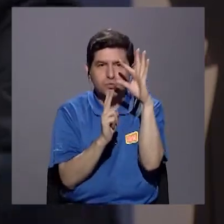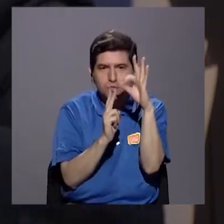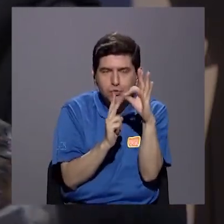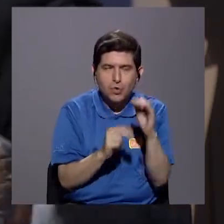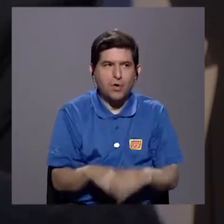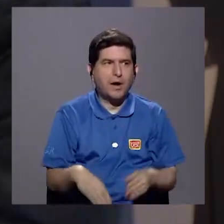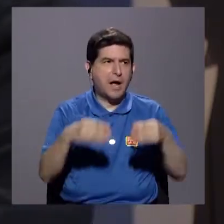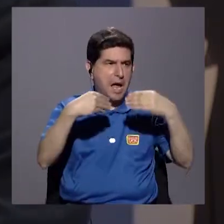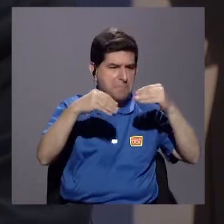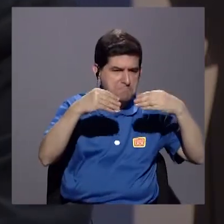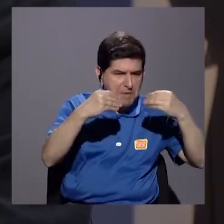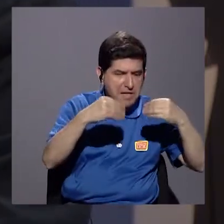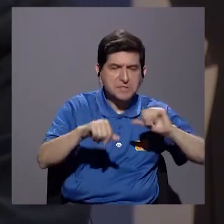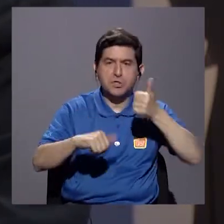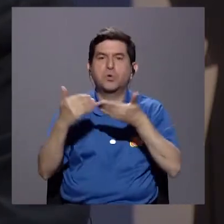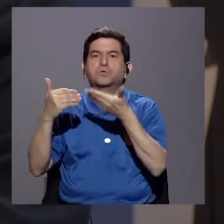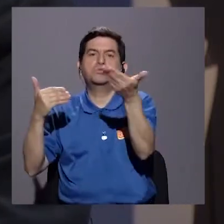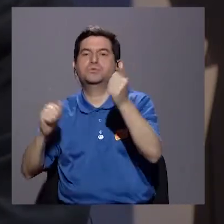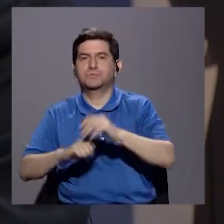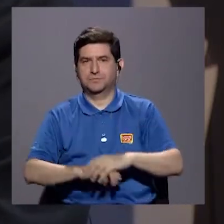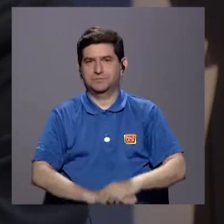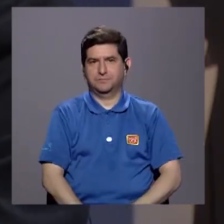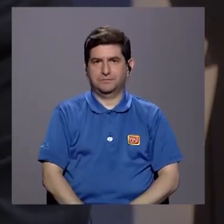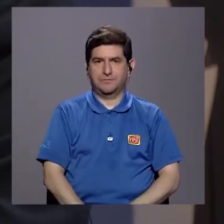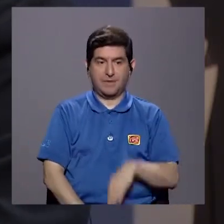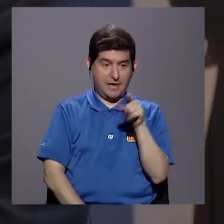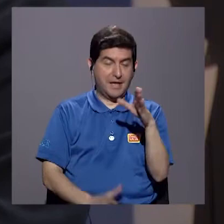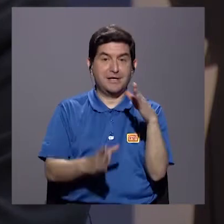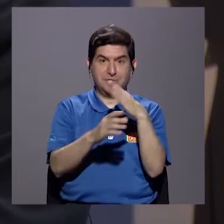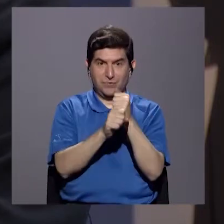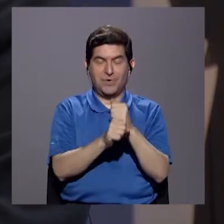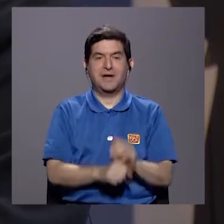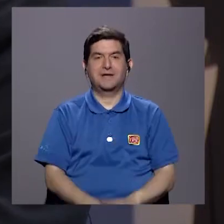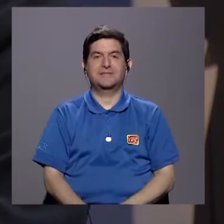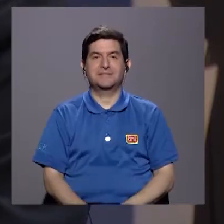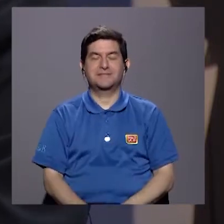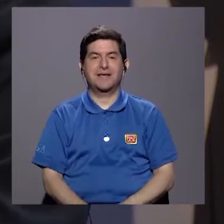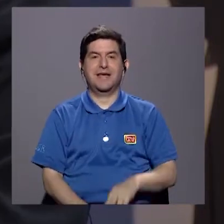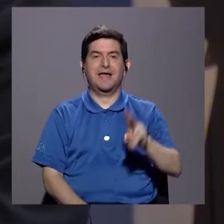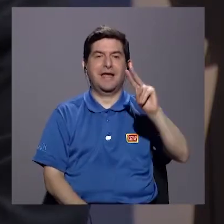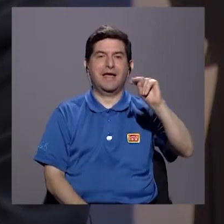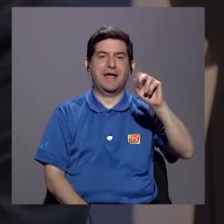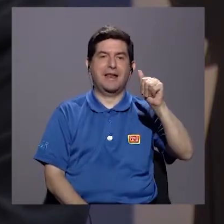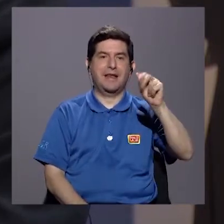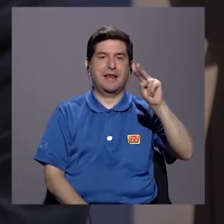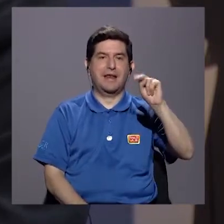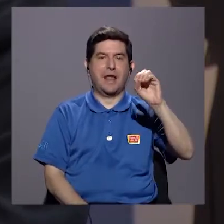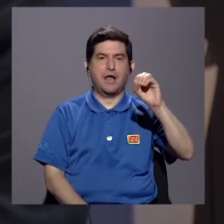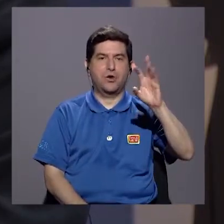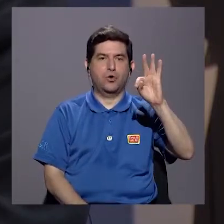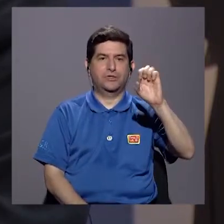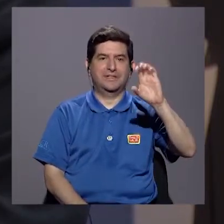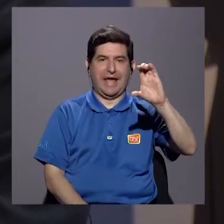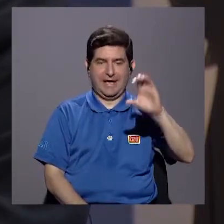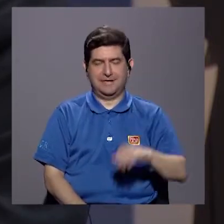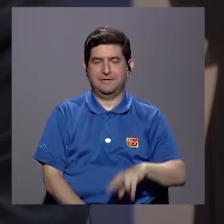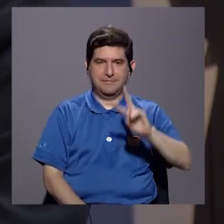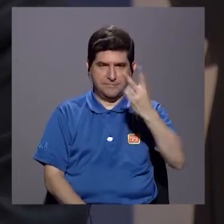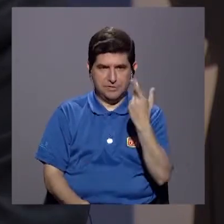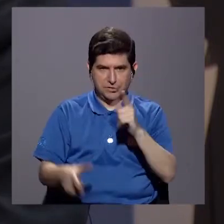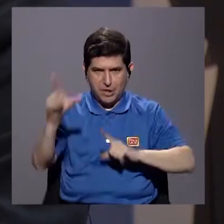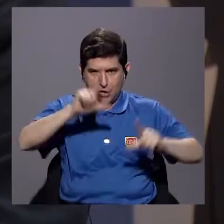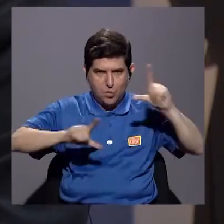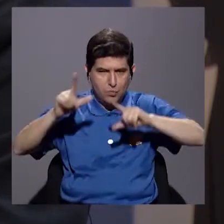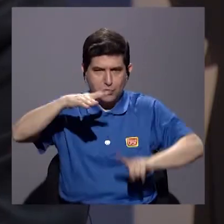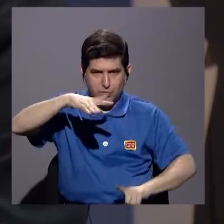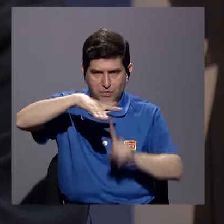a plásticos y a una serie de cosas. Eso es lo que está haciendo el Nanotec, que es el segundo laboratorio que nace. Y